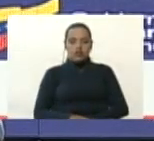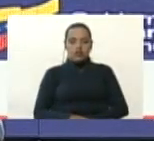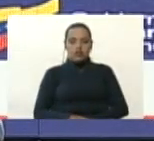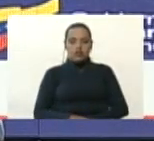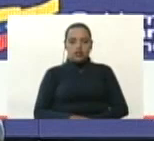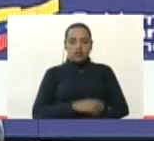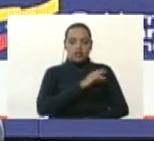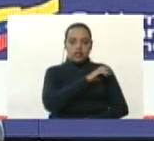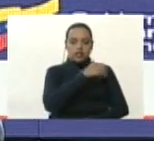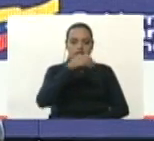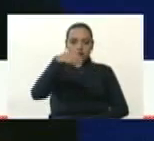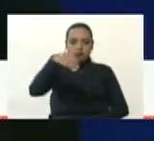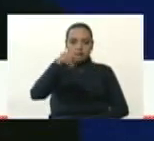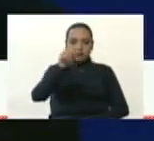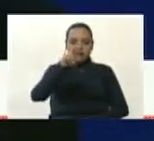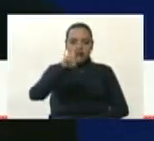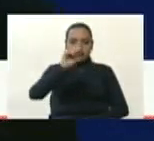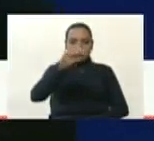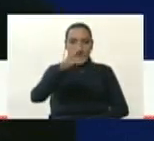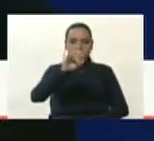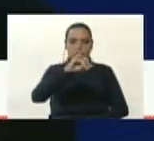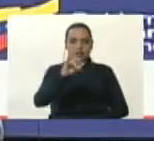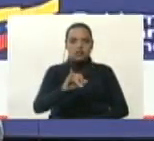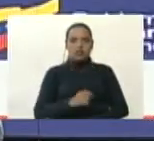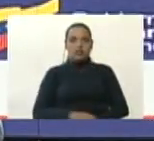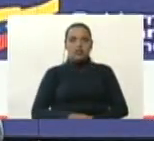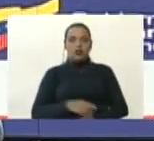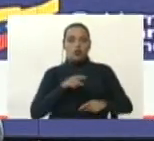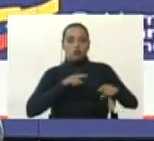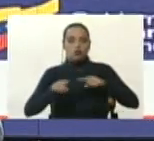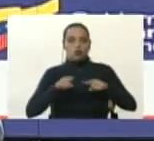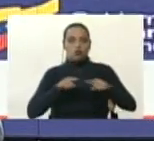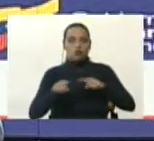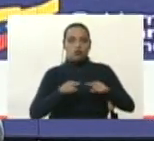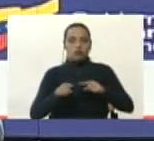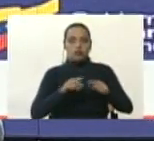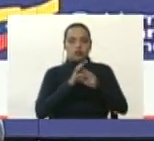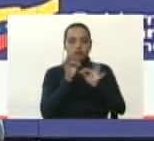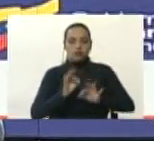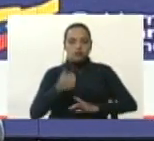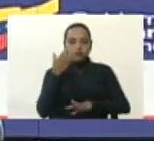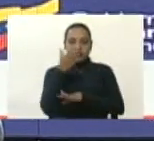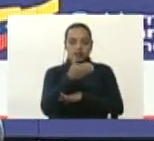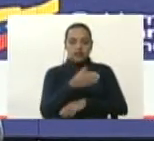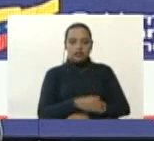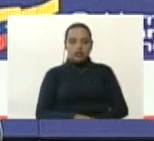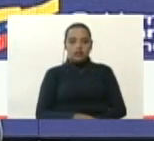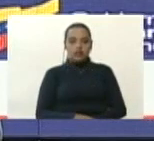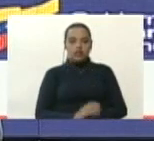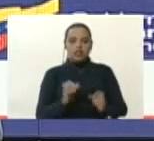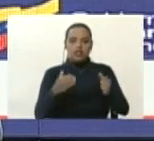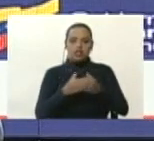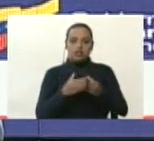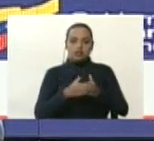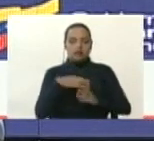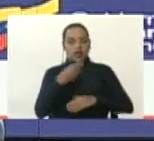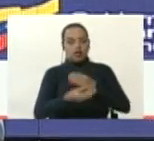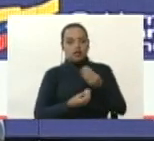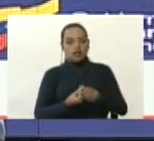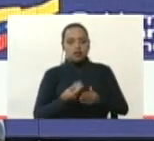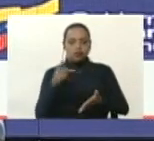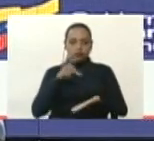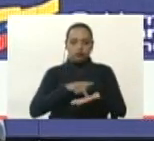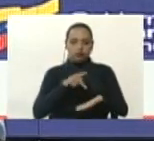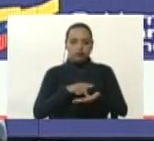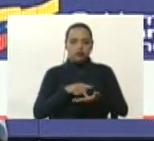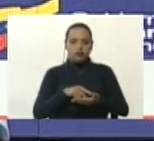Márquez, Jorge Márquez, que lo coordine de manera directa, un equipo donde va a estar involucrado